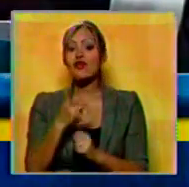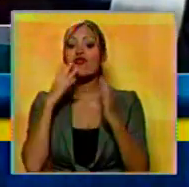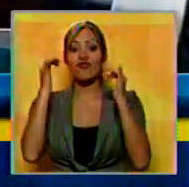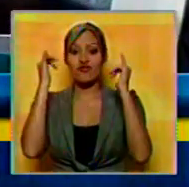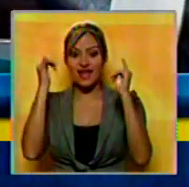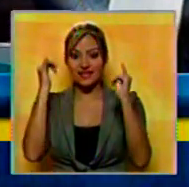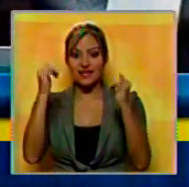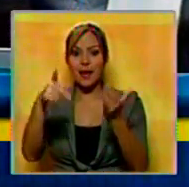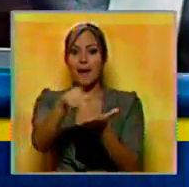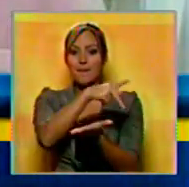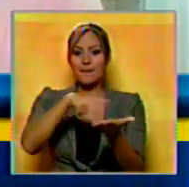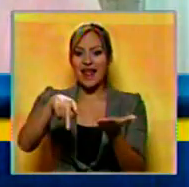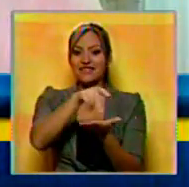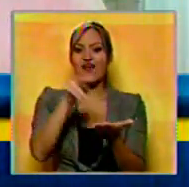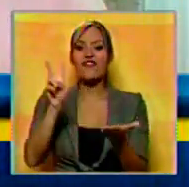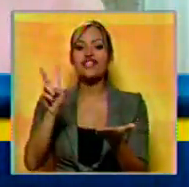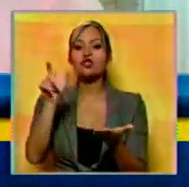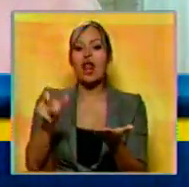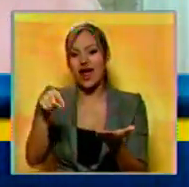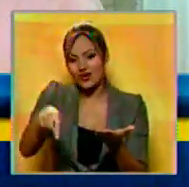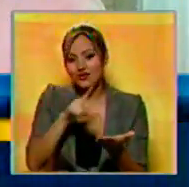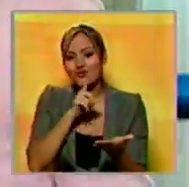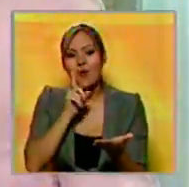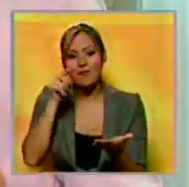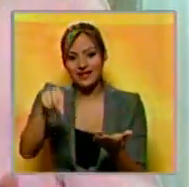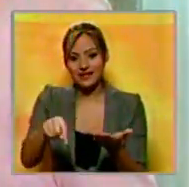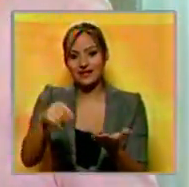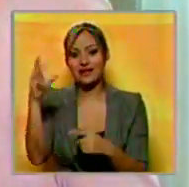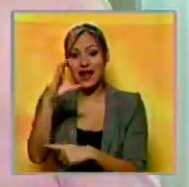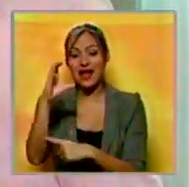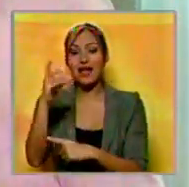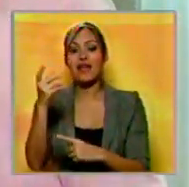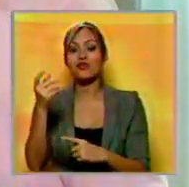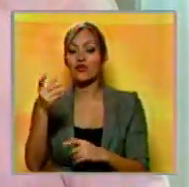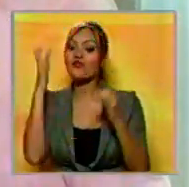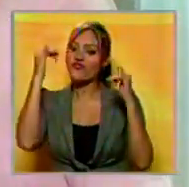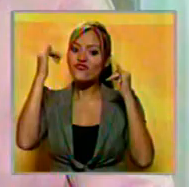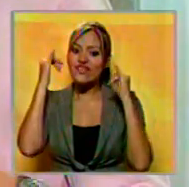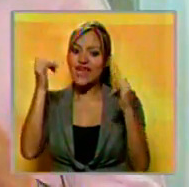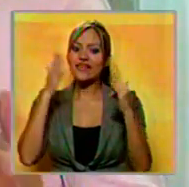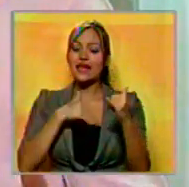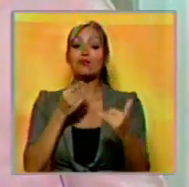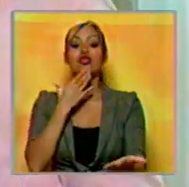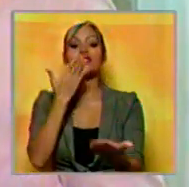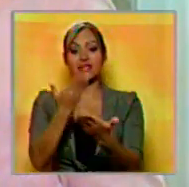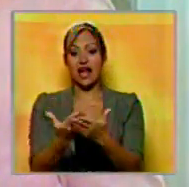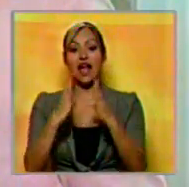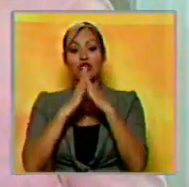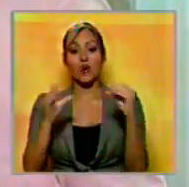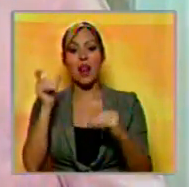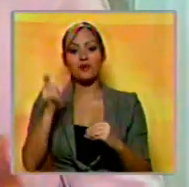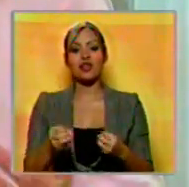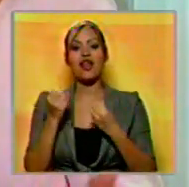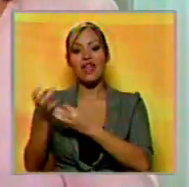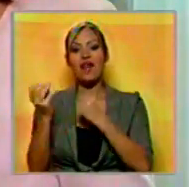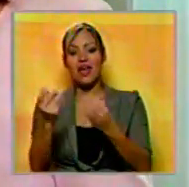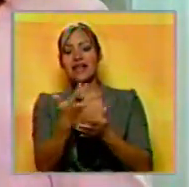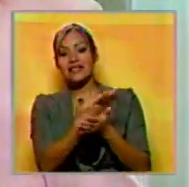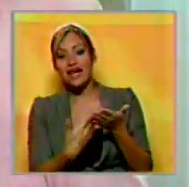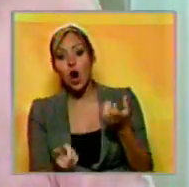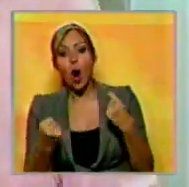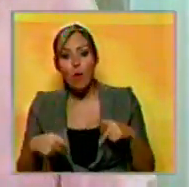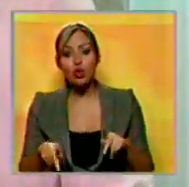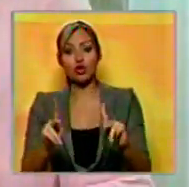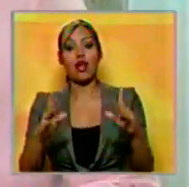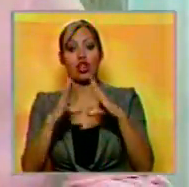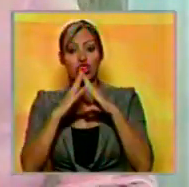celebración en la Plaza del Venezolano. Vamos a hacer una jornada festiva para hacer un agradecimiento a todos los donantes y dar la oportunidad a